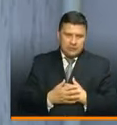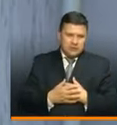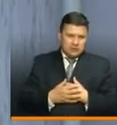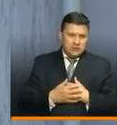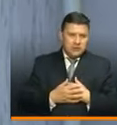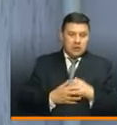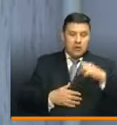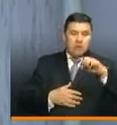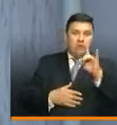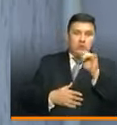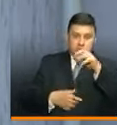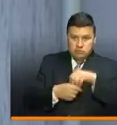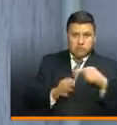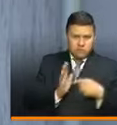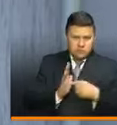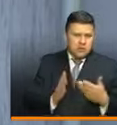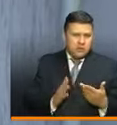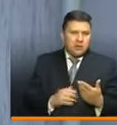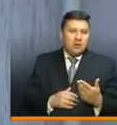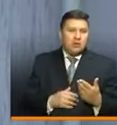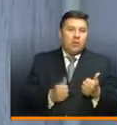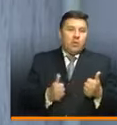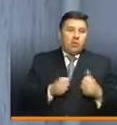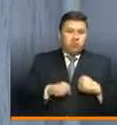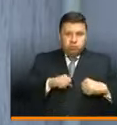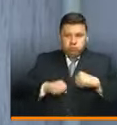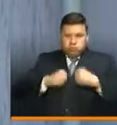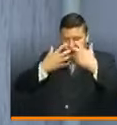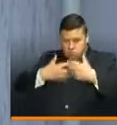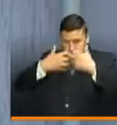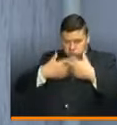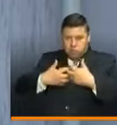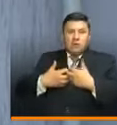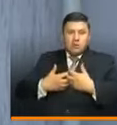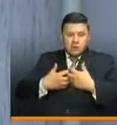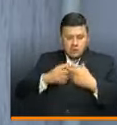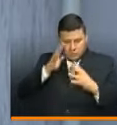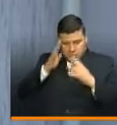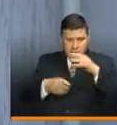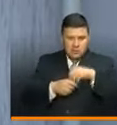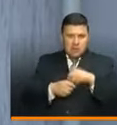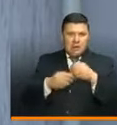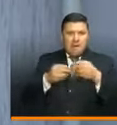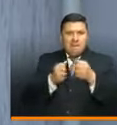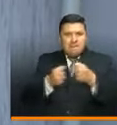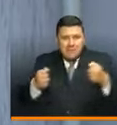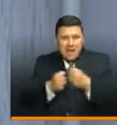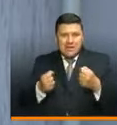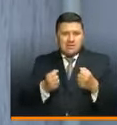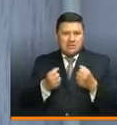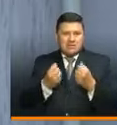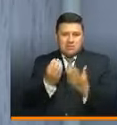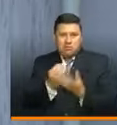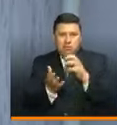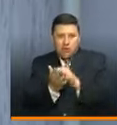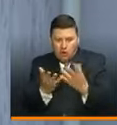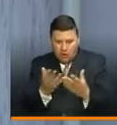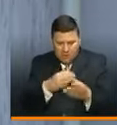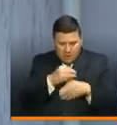el plus que trae esto es, por un lado, puede reactivar la industria de plásticos y textiles con